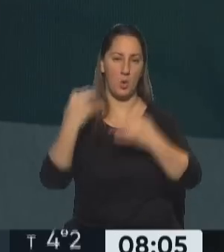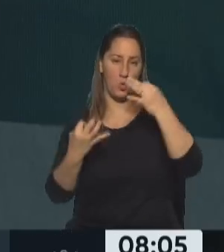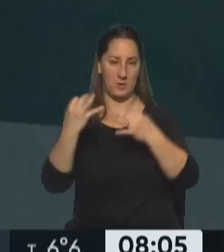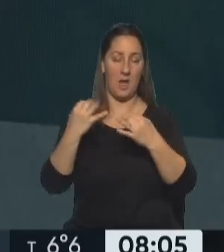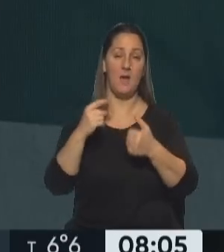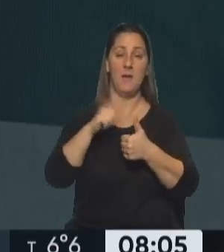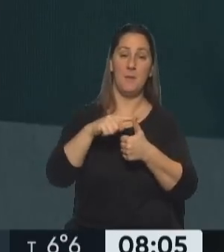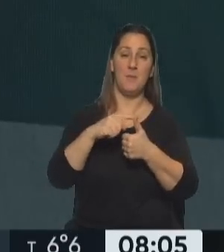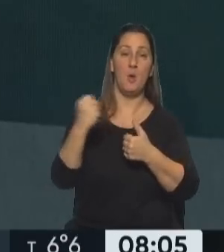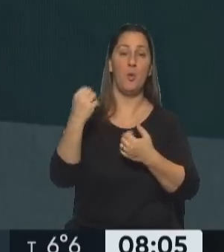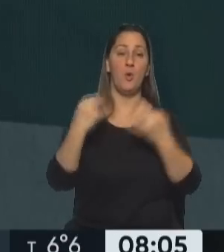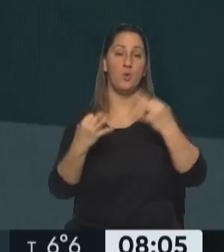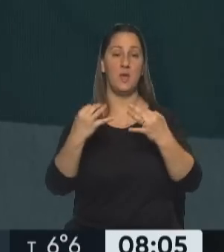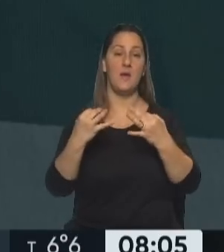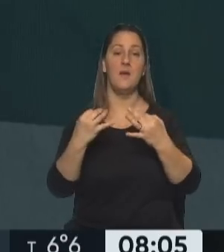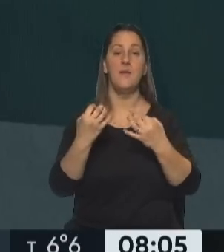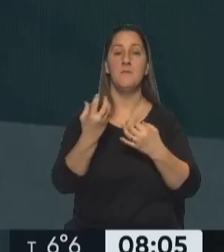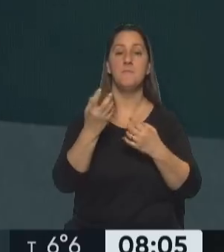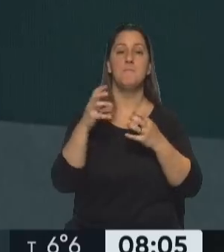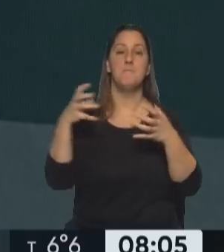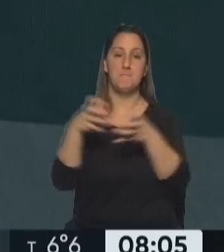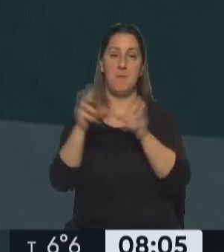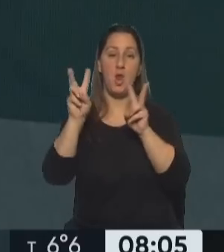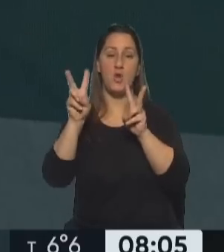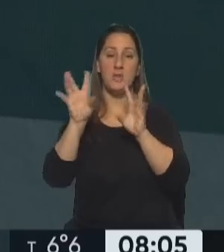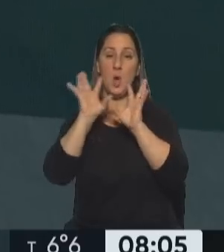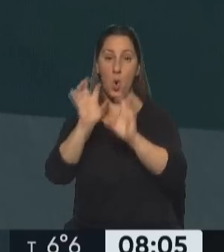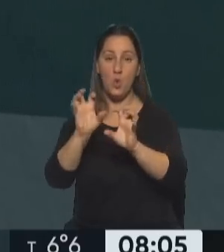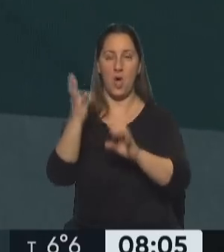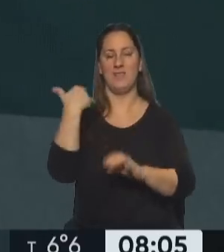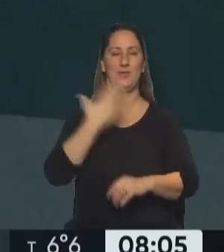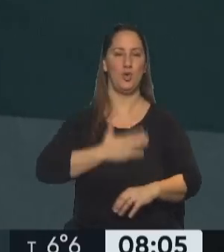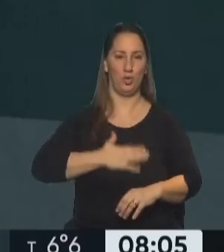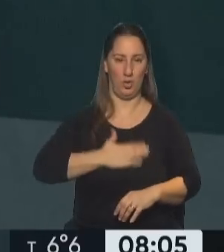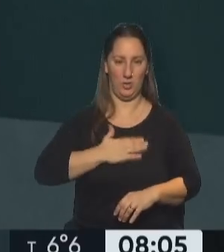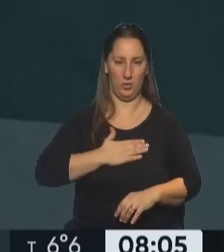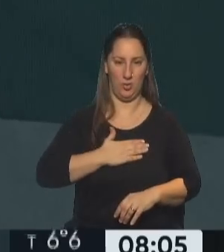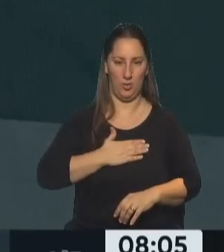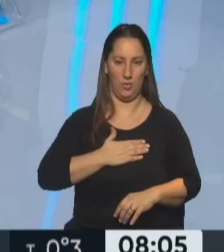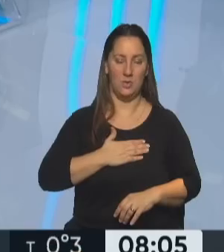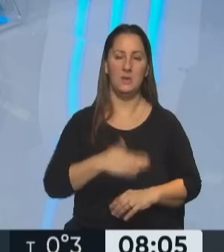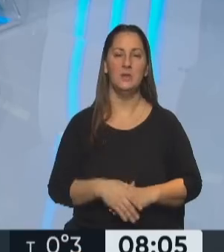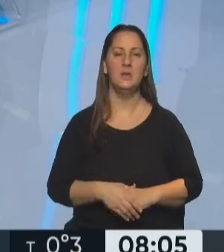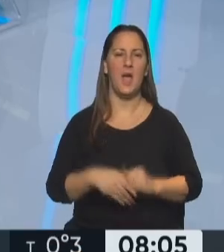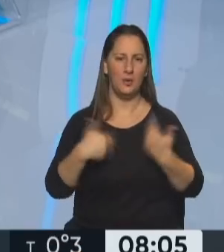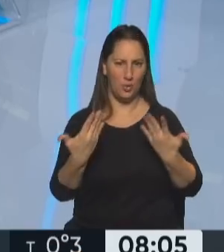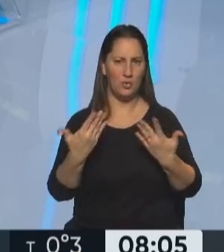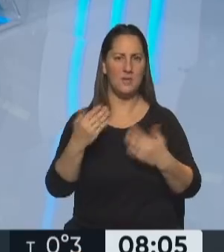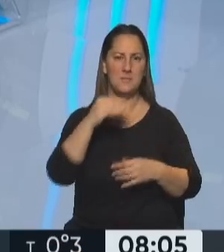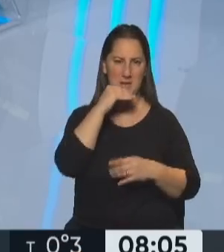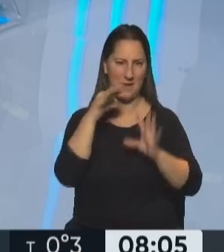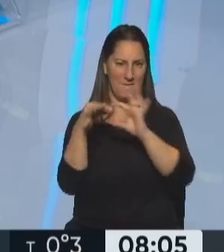Poder Judicial, que odia a una parte del peronismo, ayer festejaba, claramente festejaba. ¿Podemos hablar de un buen vínculo entonces?